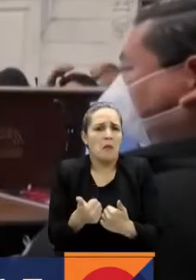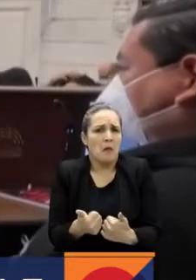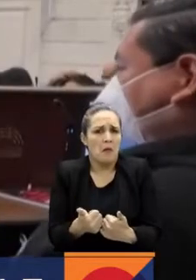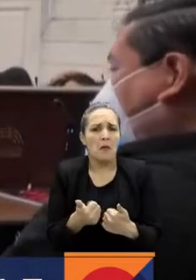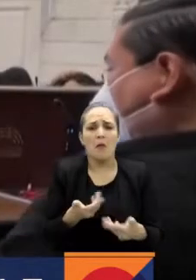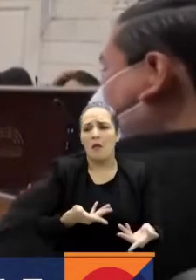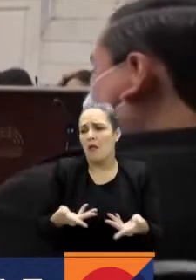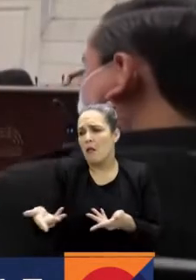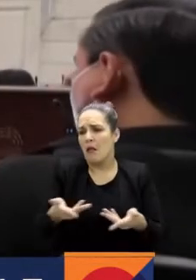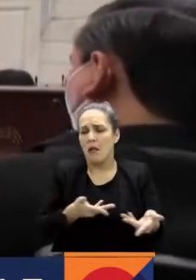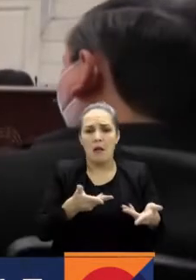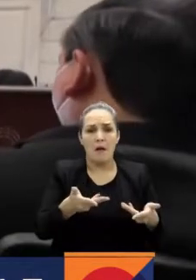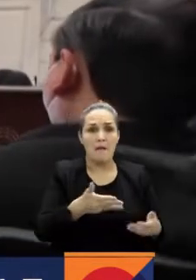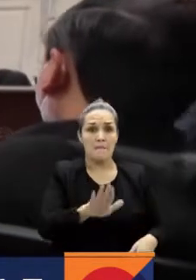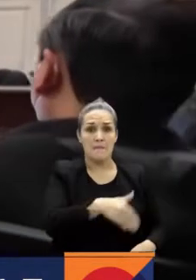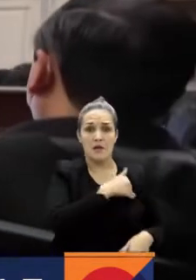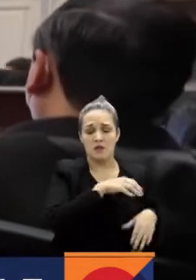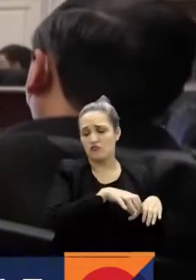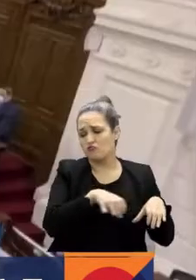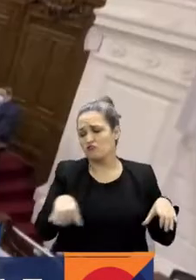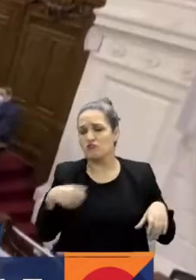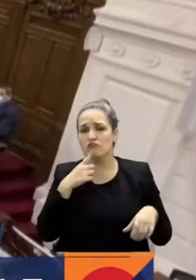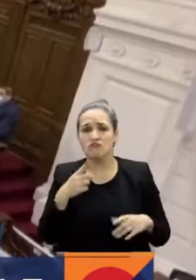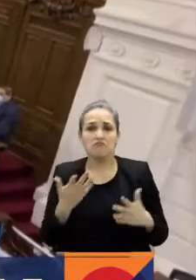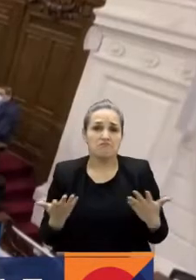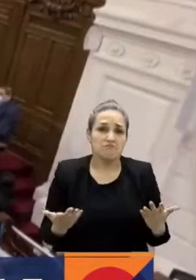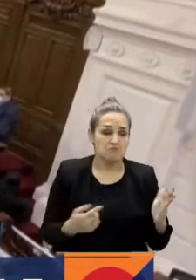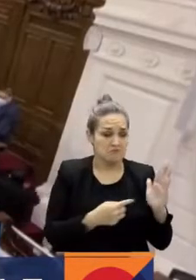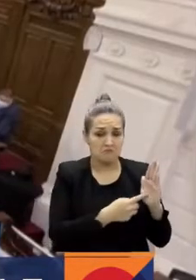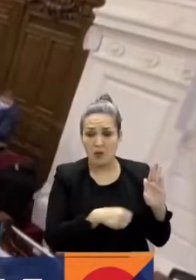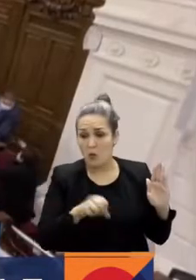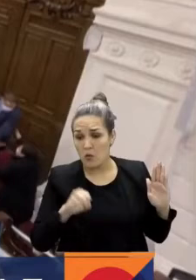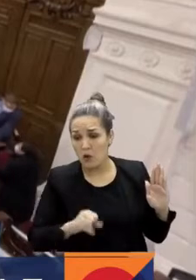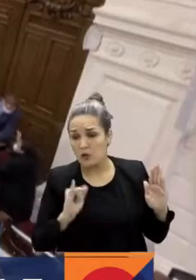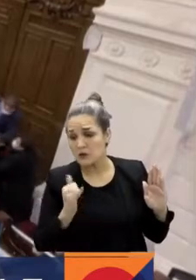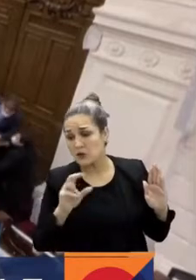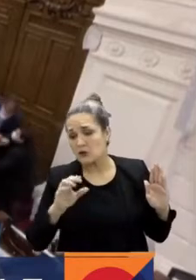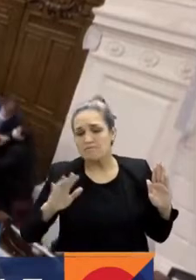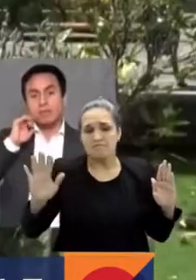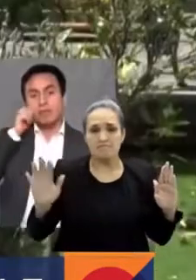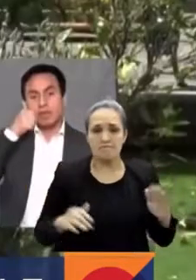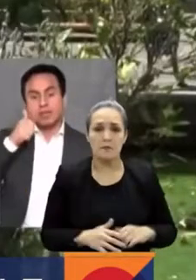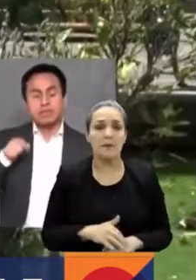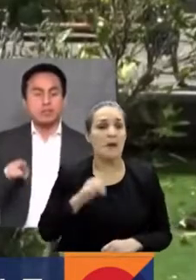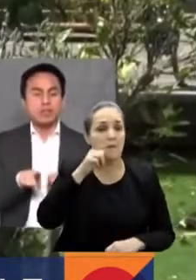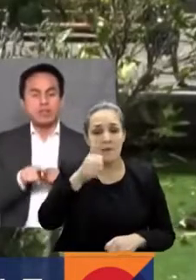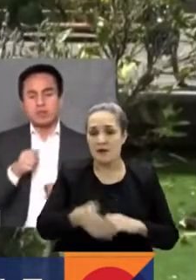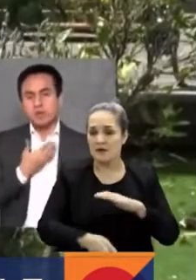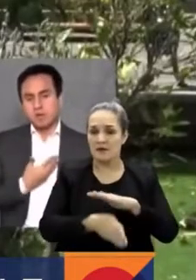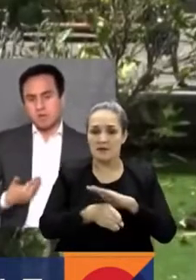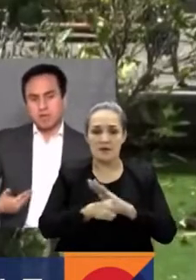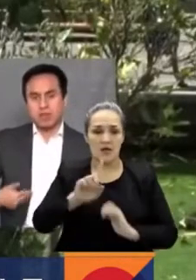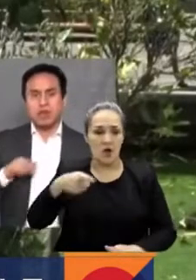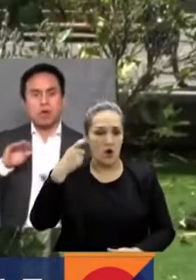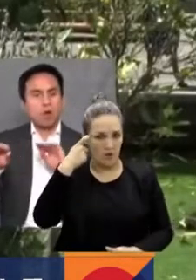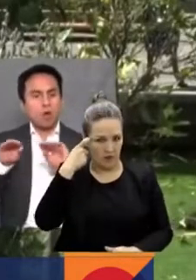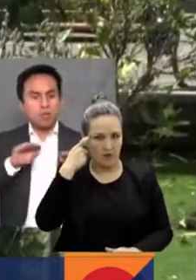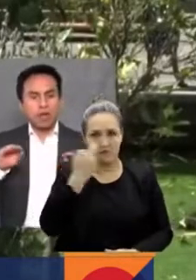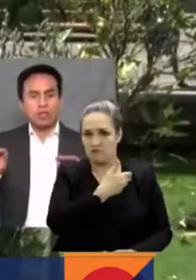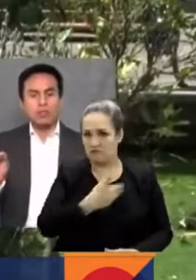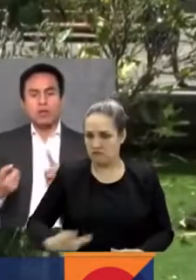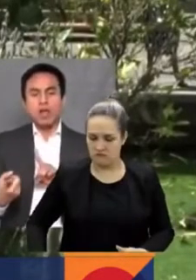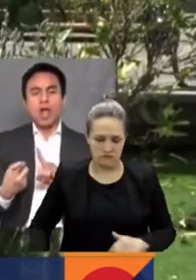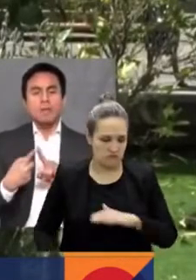de los ministros del gobierno que aseguraron estar preparados para lo que viene. El día de mañana seguiremos como gobierno convocando a